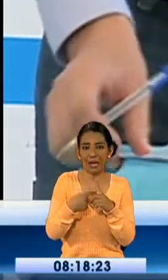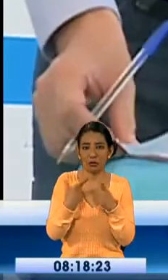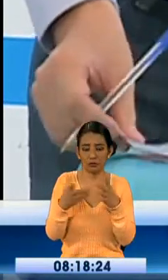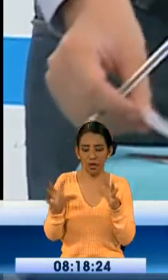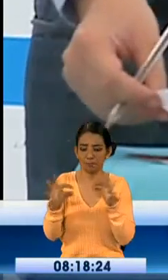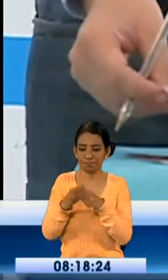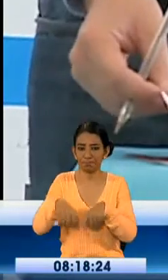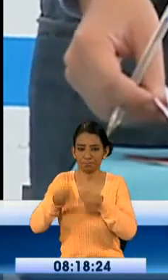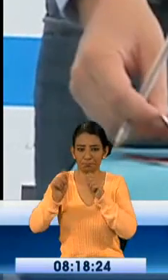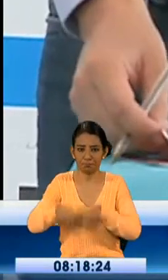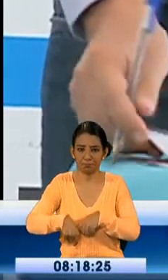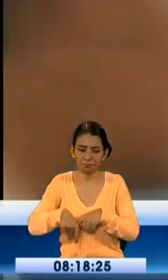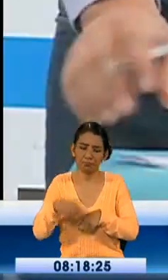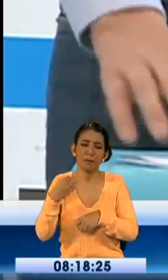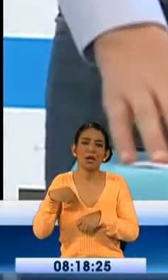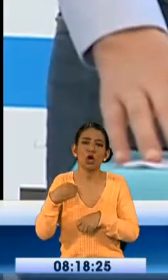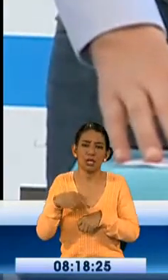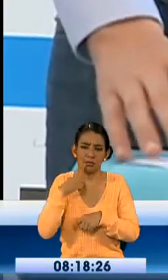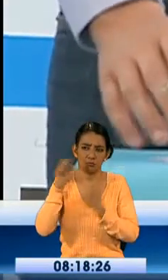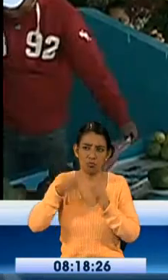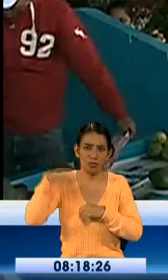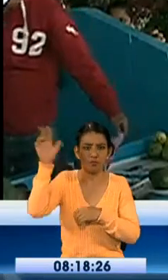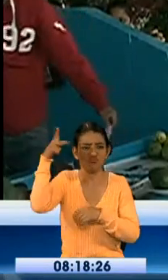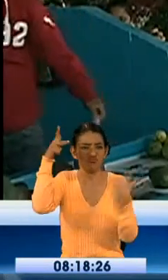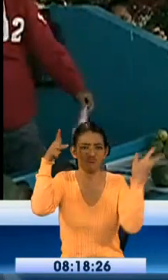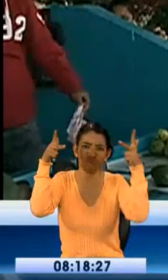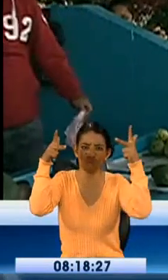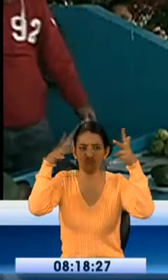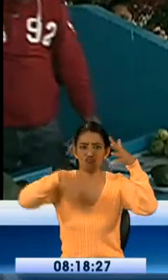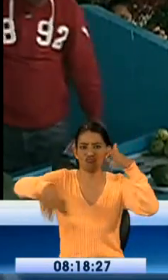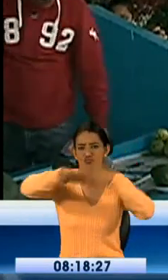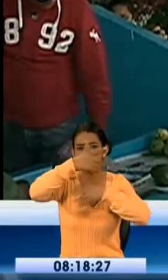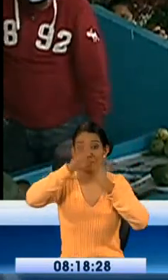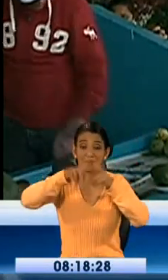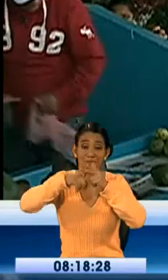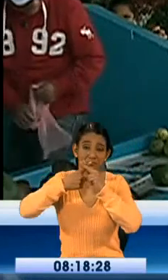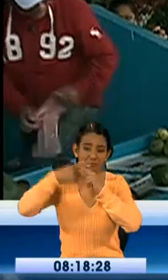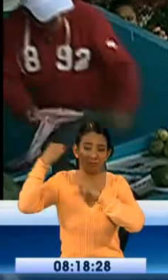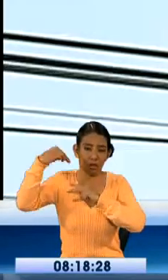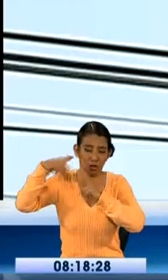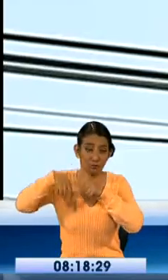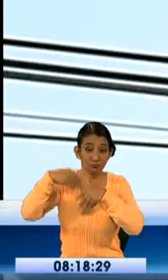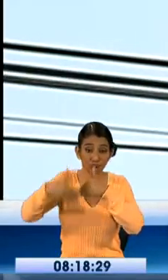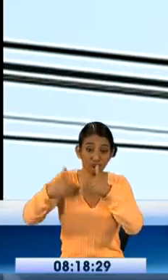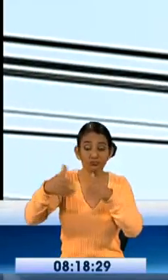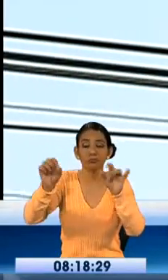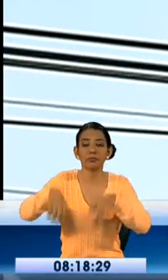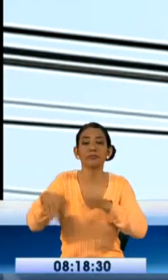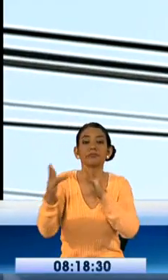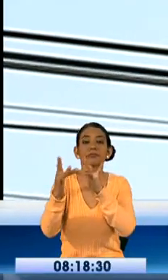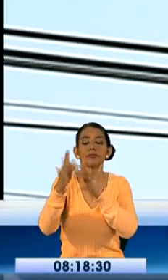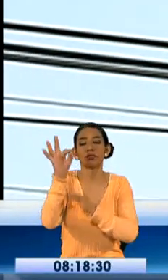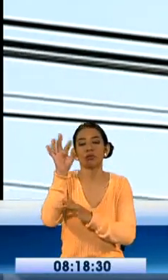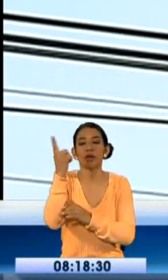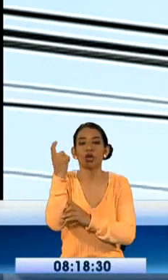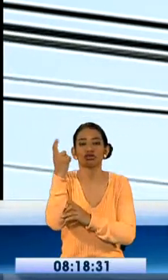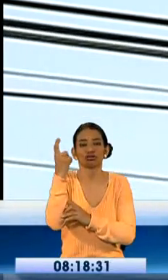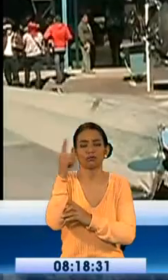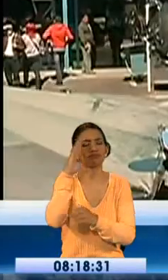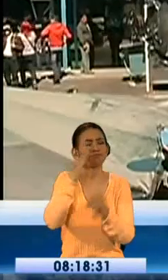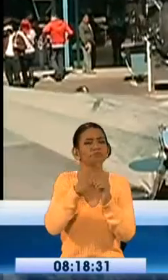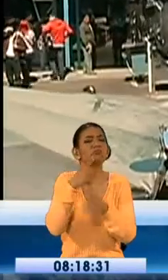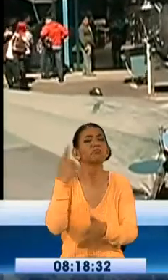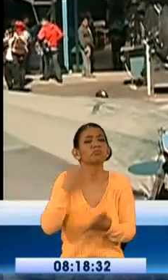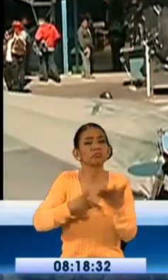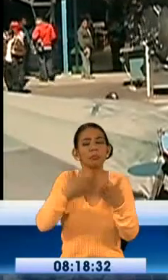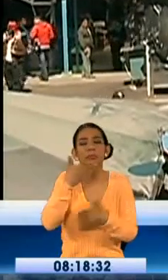para la colocación de cámaras de videovigilancia en los centros de acopio, las mismas que estarán conectadas al sistema del ECU 911 con el objetivo de mejorar